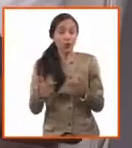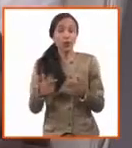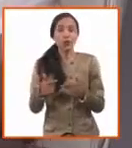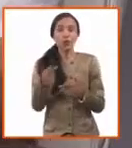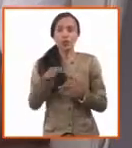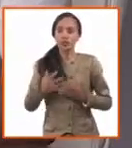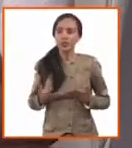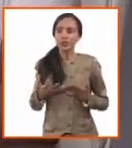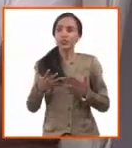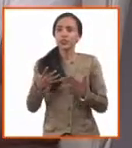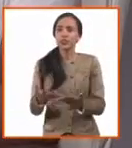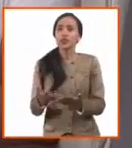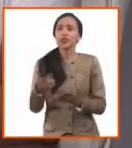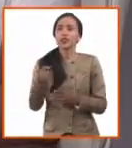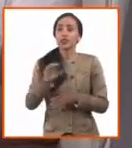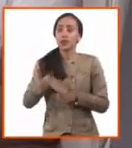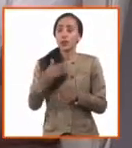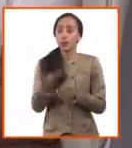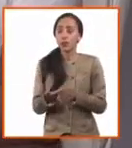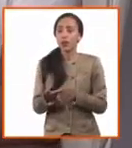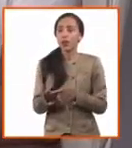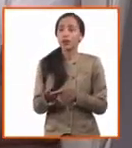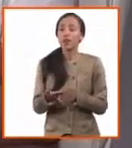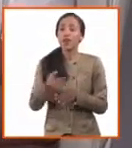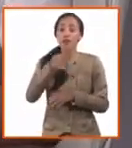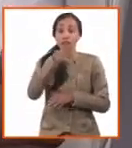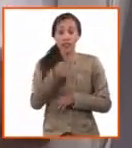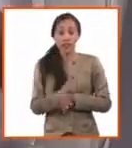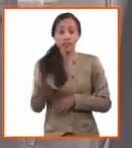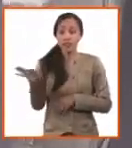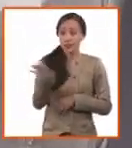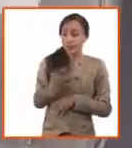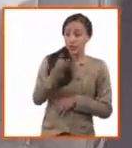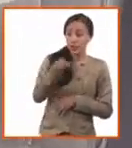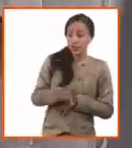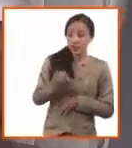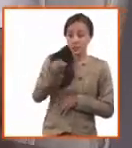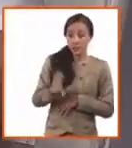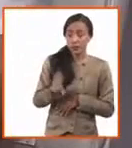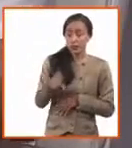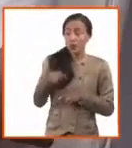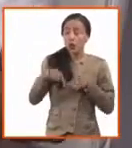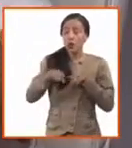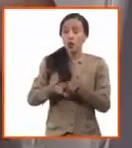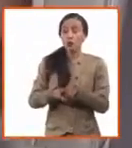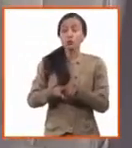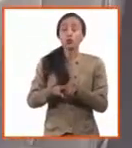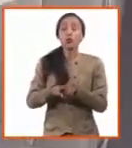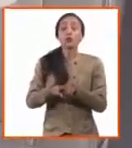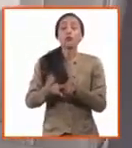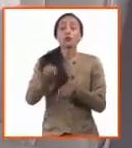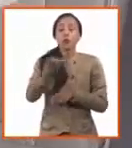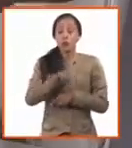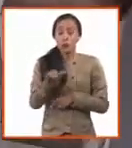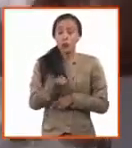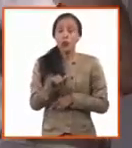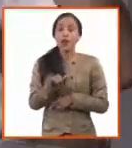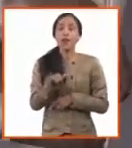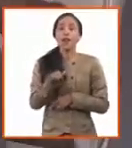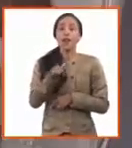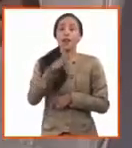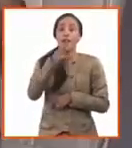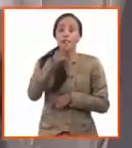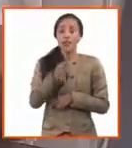sociedad que después se lo invitaba a fidel y el primero de mayo ese malleta estaba al lado de fidel ya es demasiado se le invitaba a hacer un